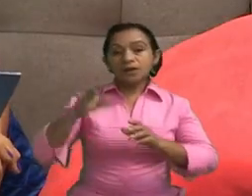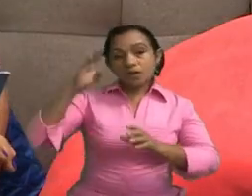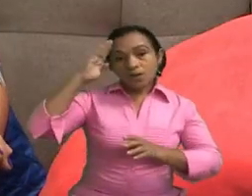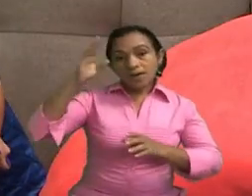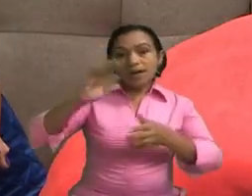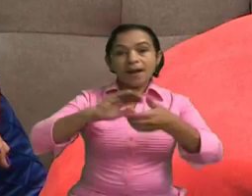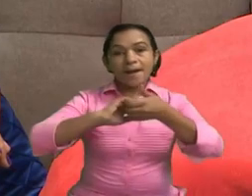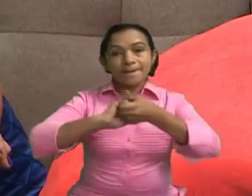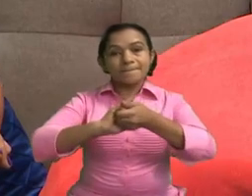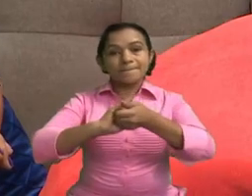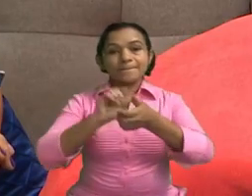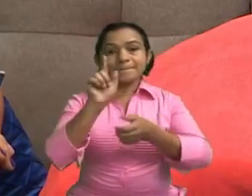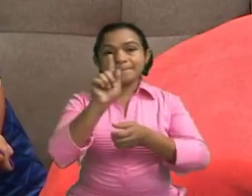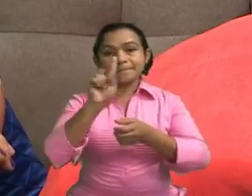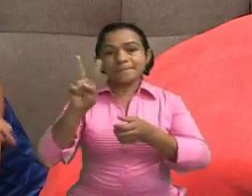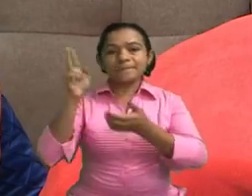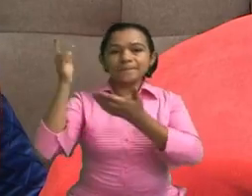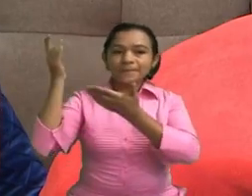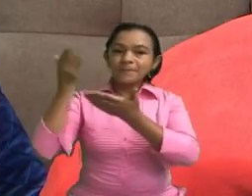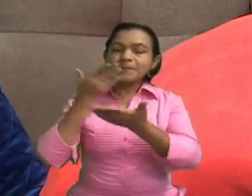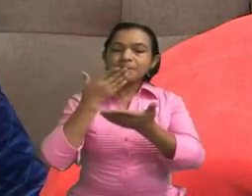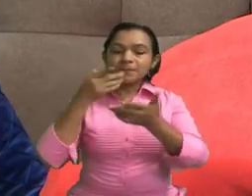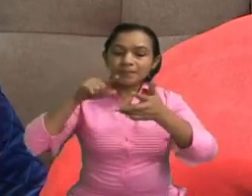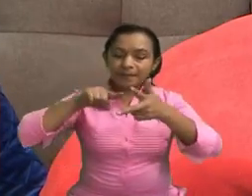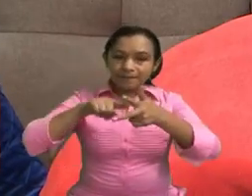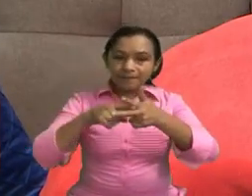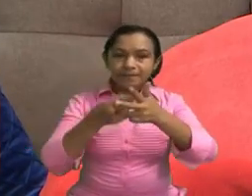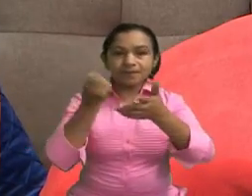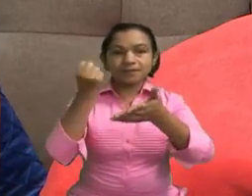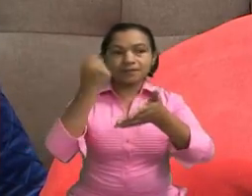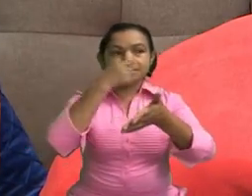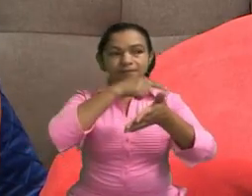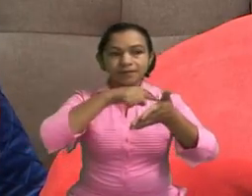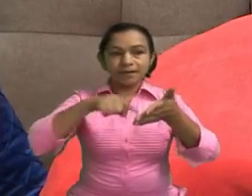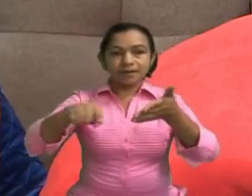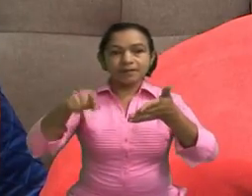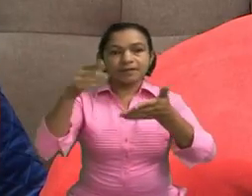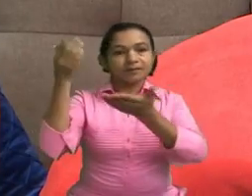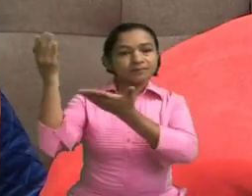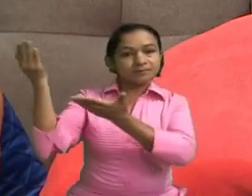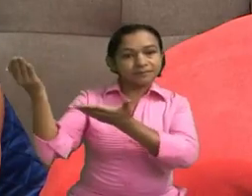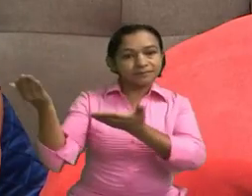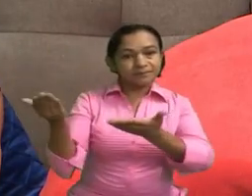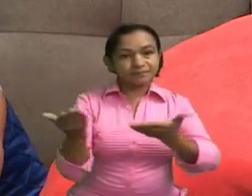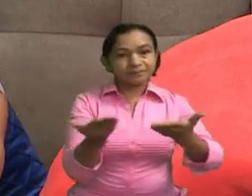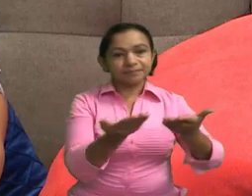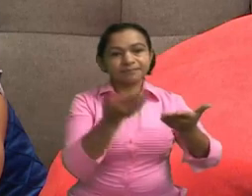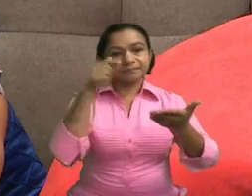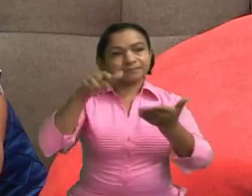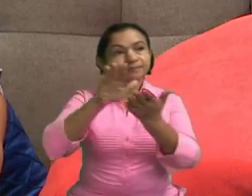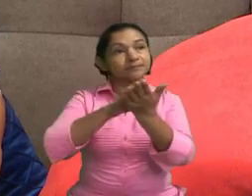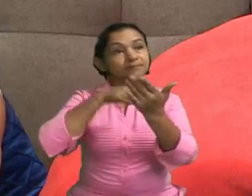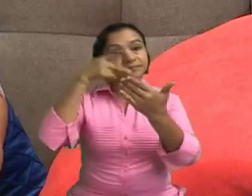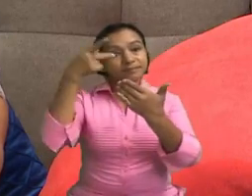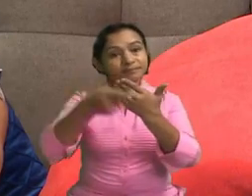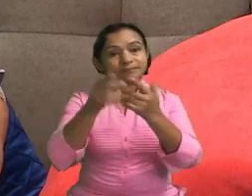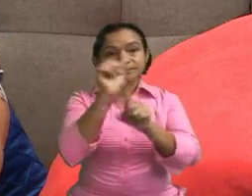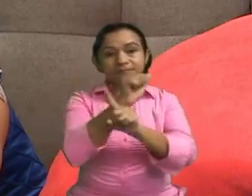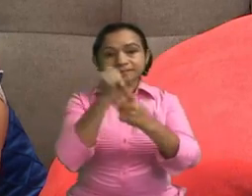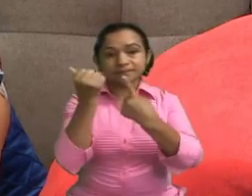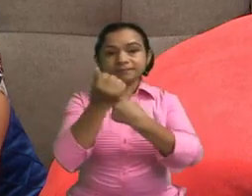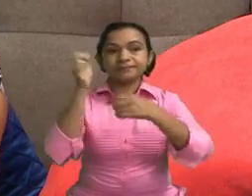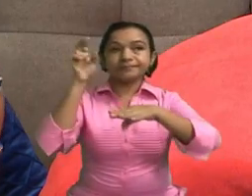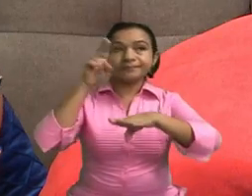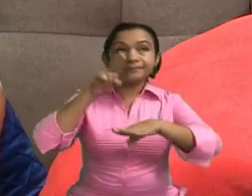¿Qué tal, amigos televidentes? Tengan un buen inicio de semana y nosotros le damos la bienvenida desde nuestro programa Desde el